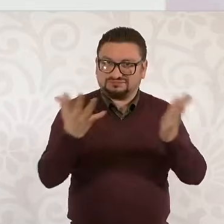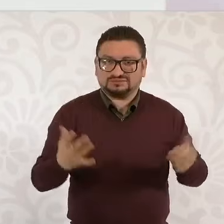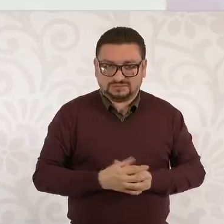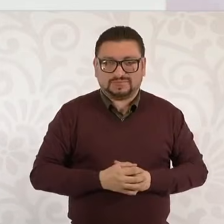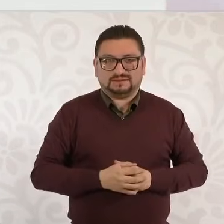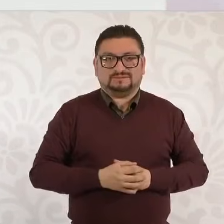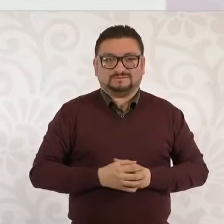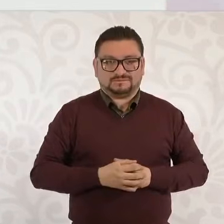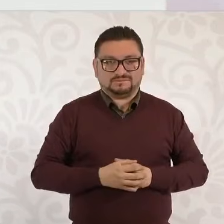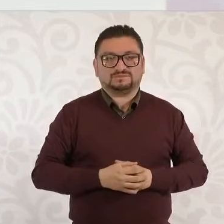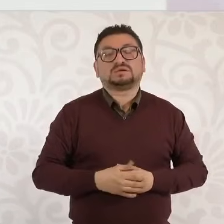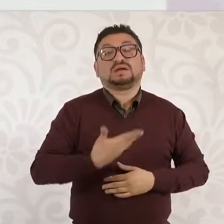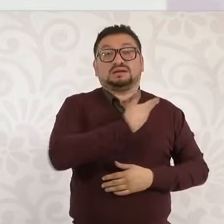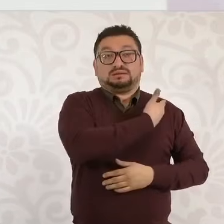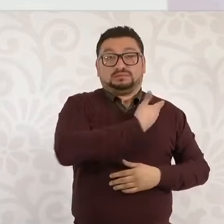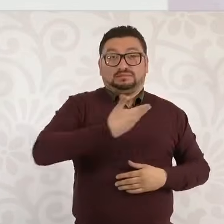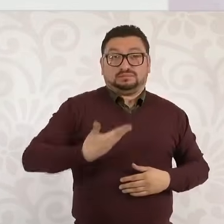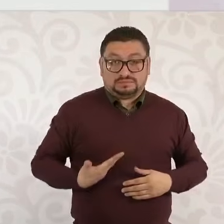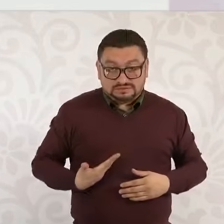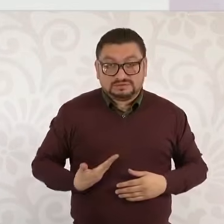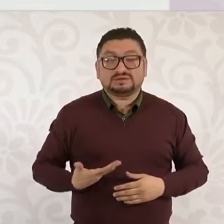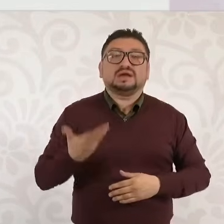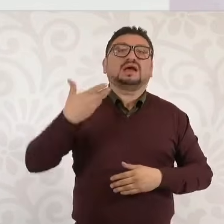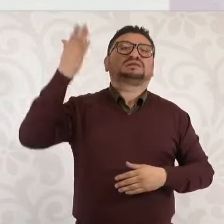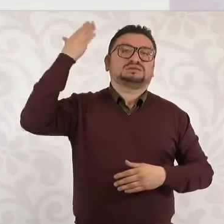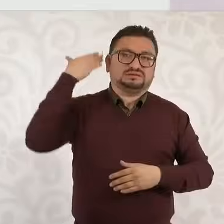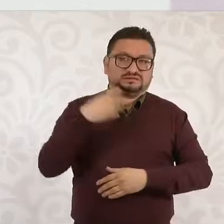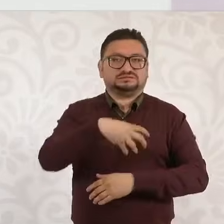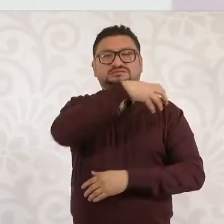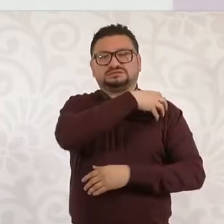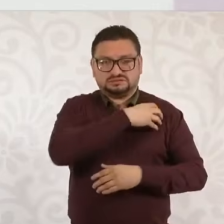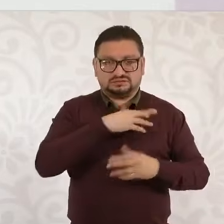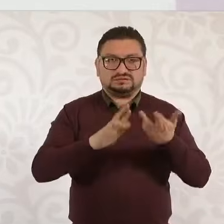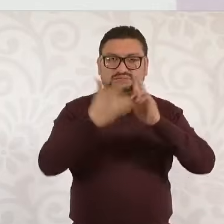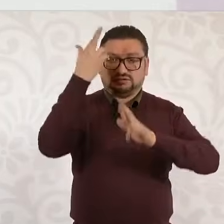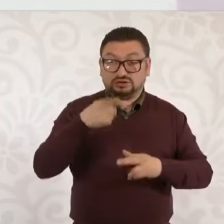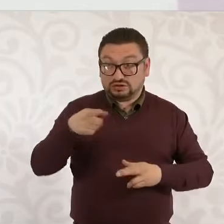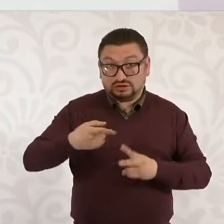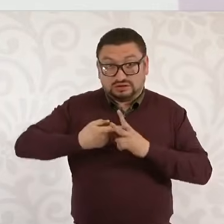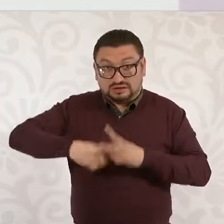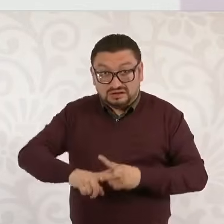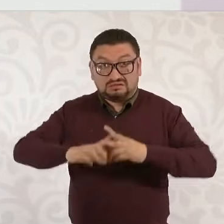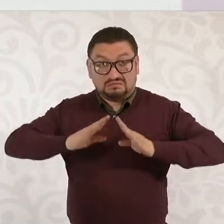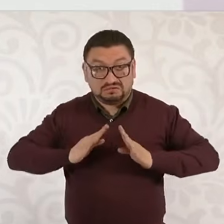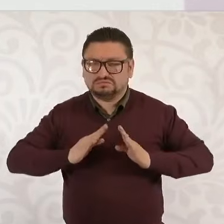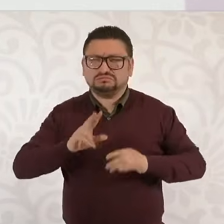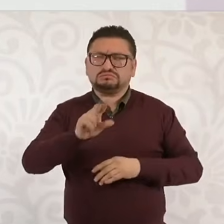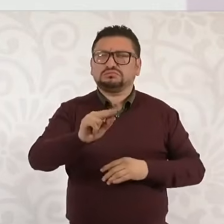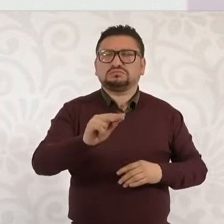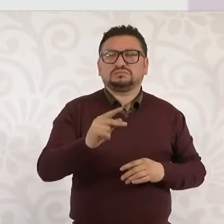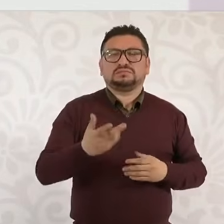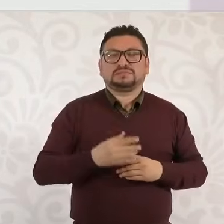Los presidentes durante mucho tiempo fueron generales de la revolución, que no es que tuvieran carrera militar, no.